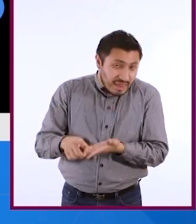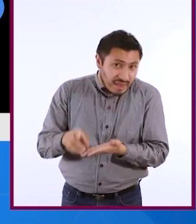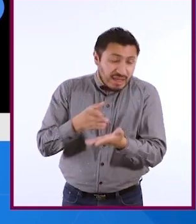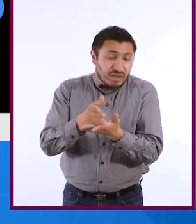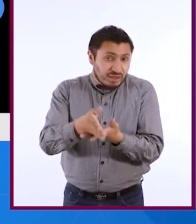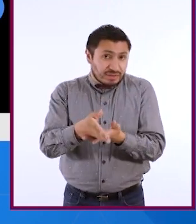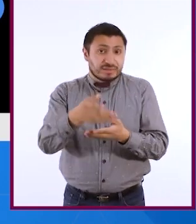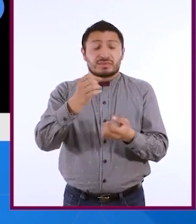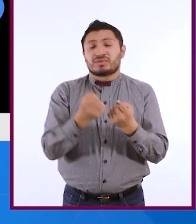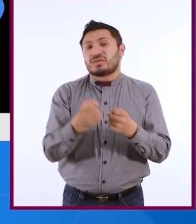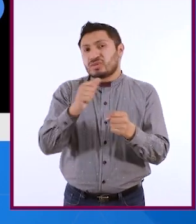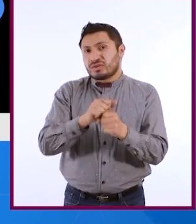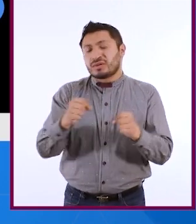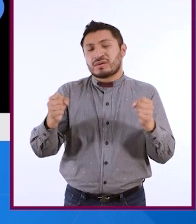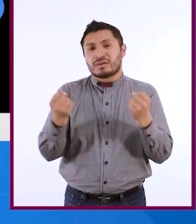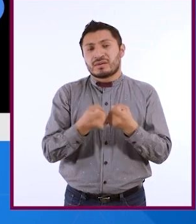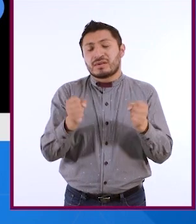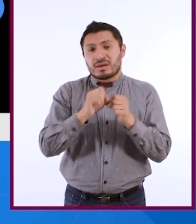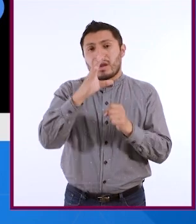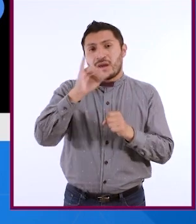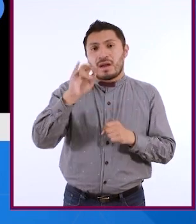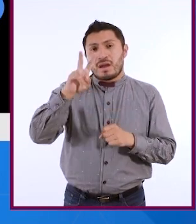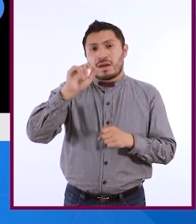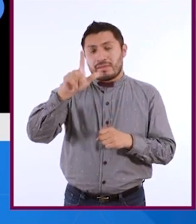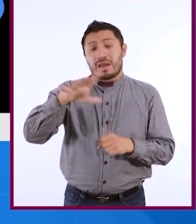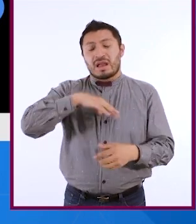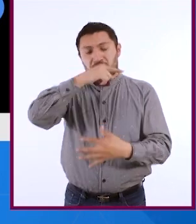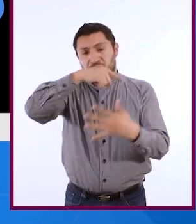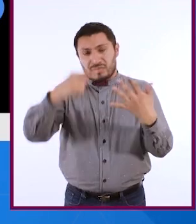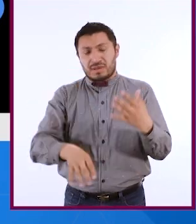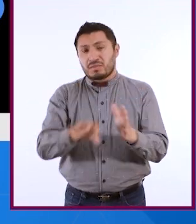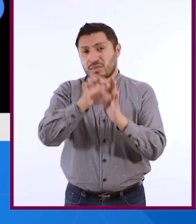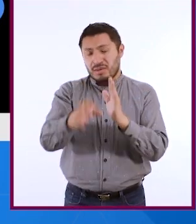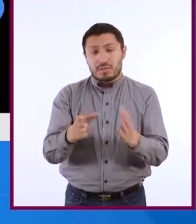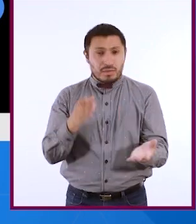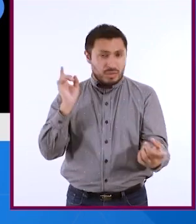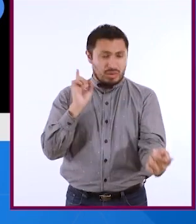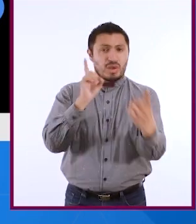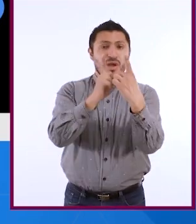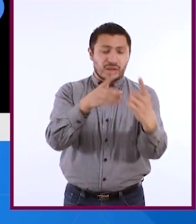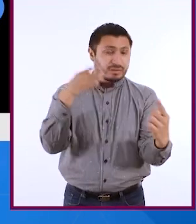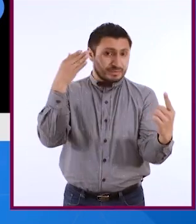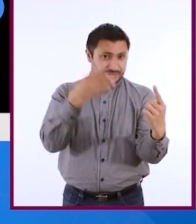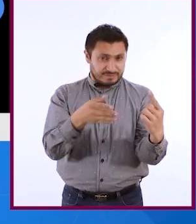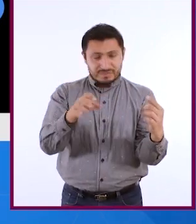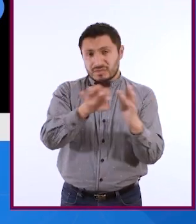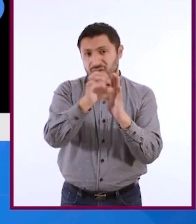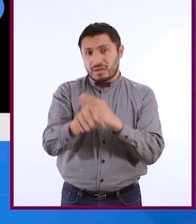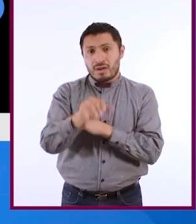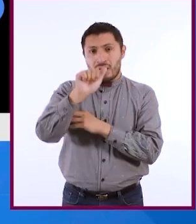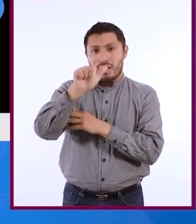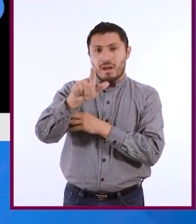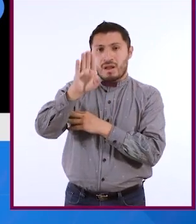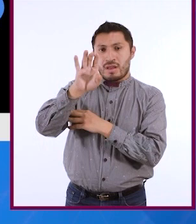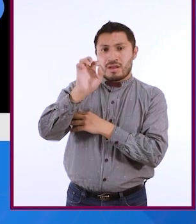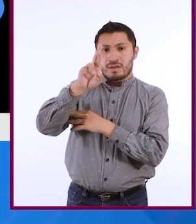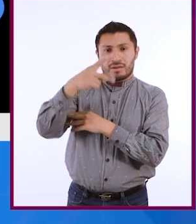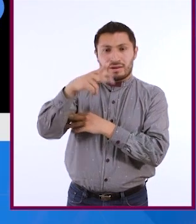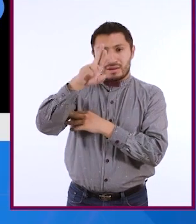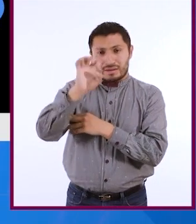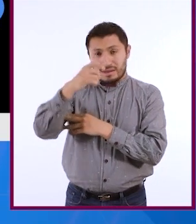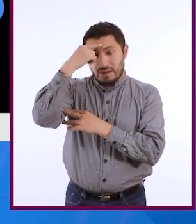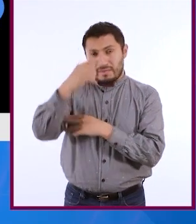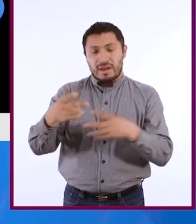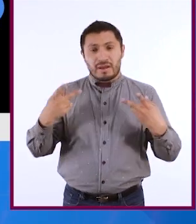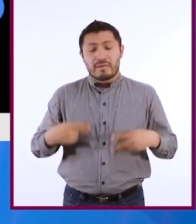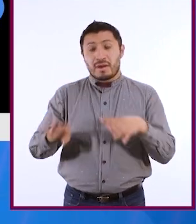La sociedad civil trabaja en muchos frentes. Hay sociedad civil que hace asistencia directa, por ejemplo, los albergues para personas migrantes o